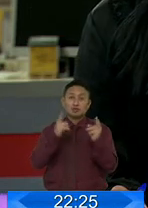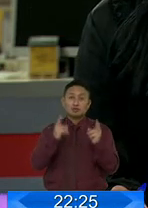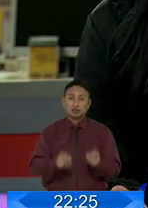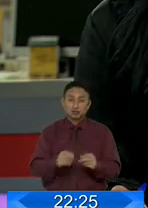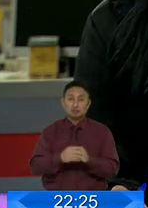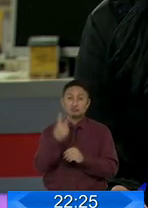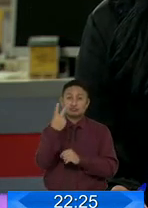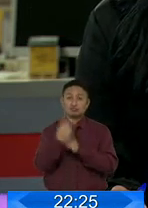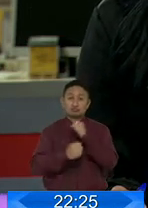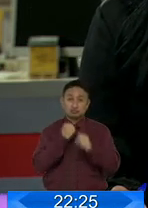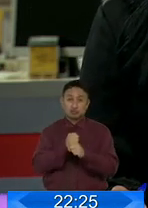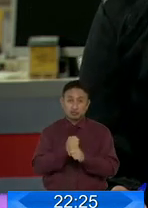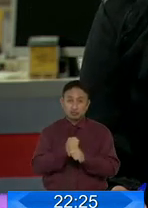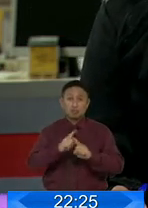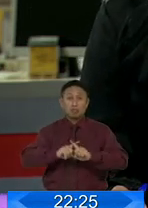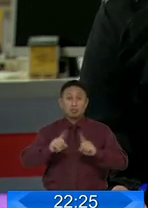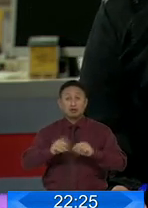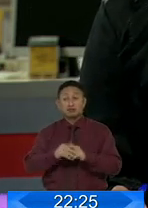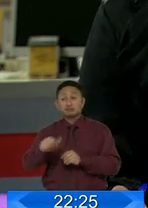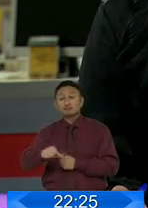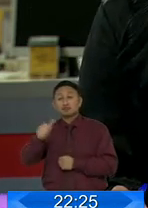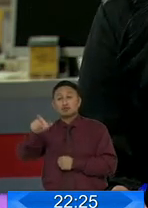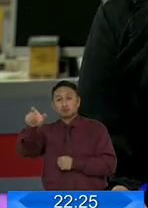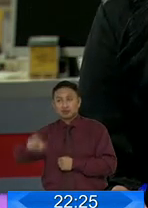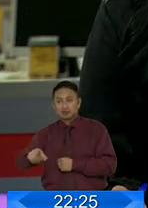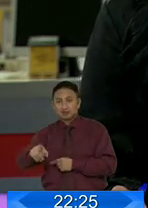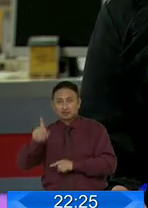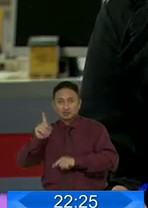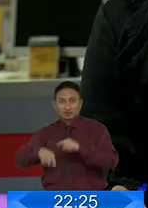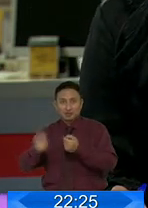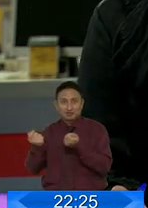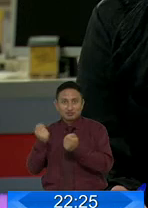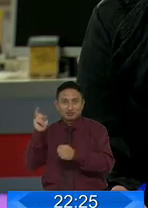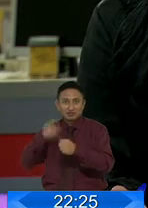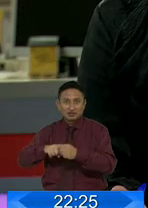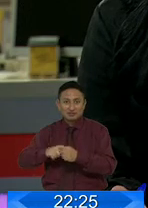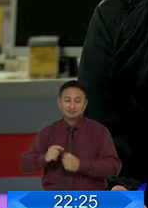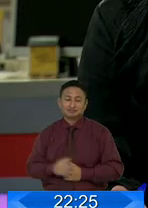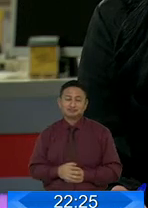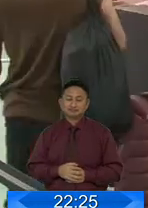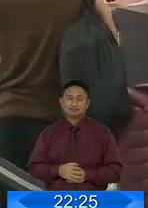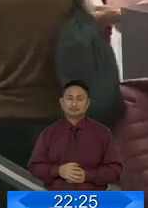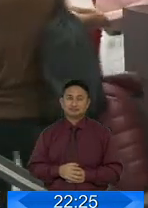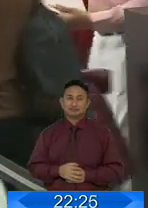de 2 años. Sin embargo, otros no logran regularizar su situación.